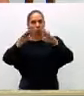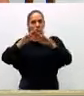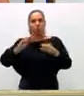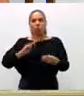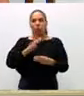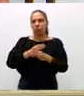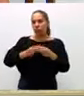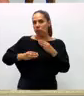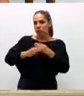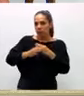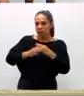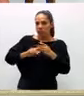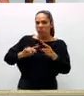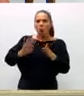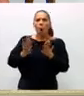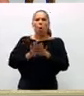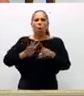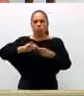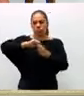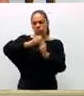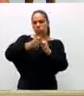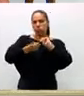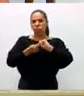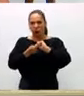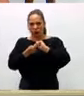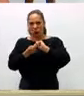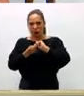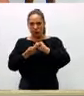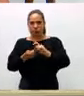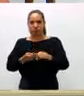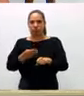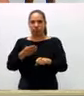para transformar la disciplina escolar